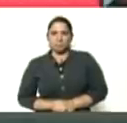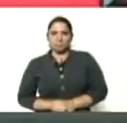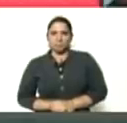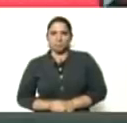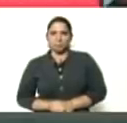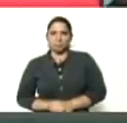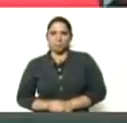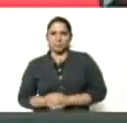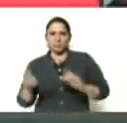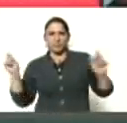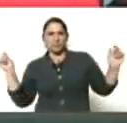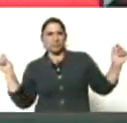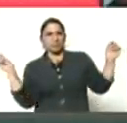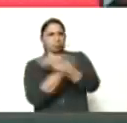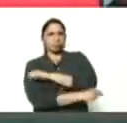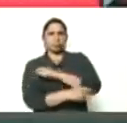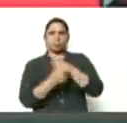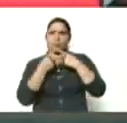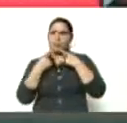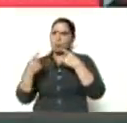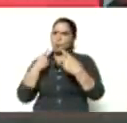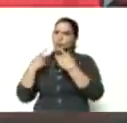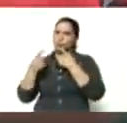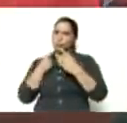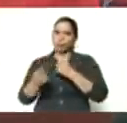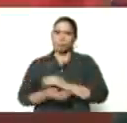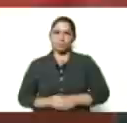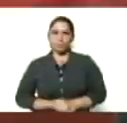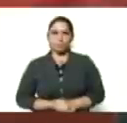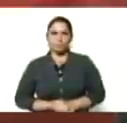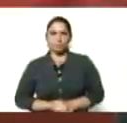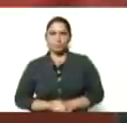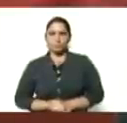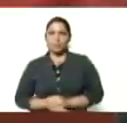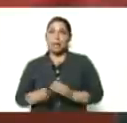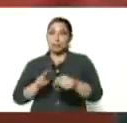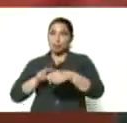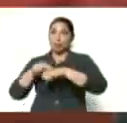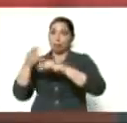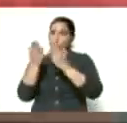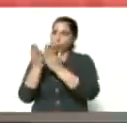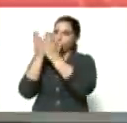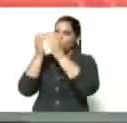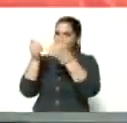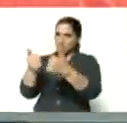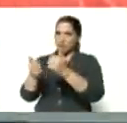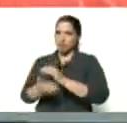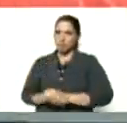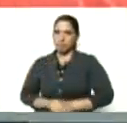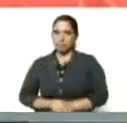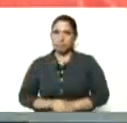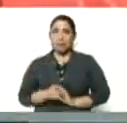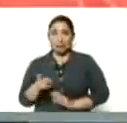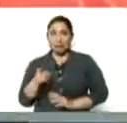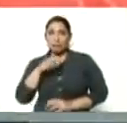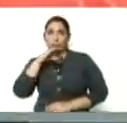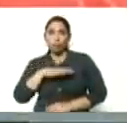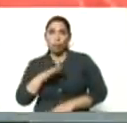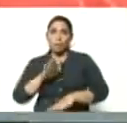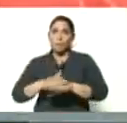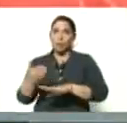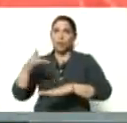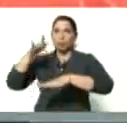Le cambiaron el discurso. Ah, Héctor Rodríguez. Héctor Rodríguez ha estudiado muy bien este fenómeno porque le tocó a Héctor